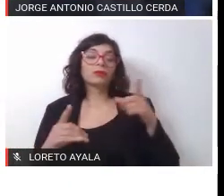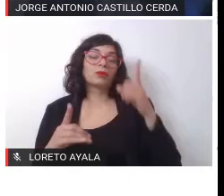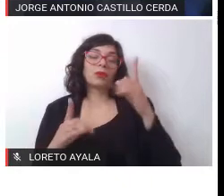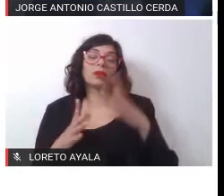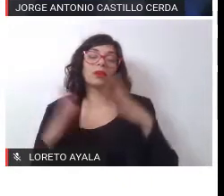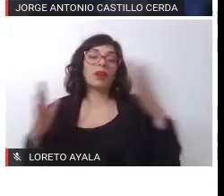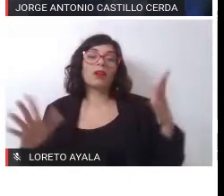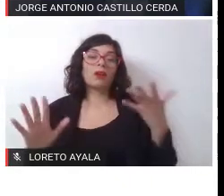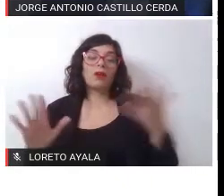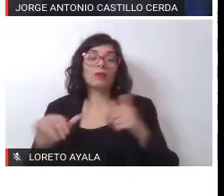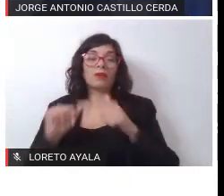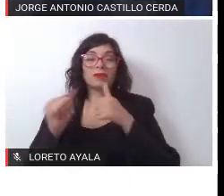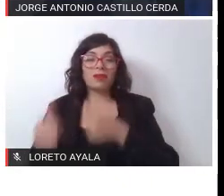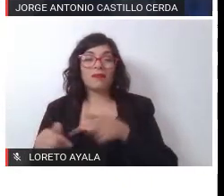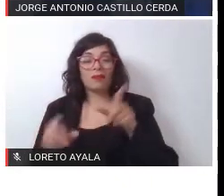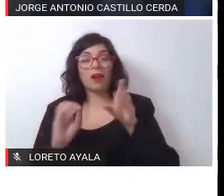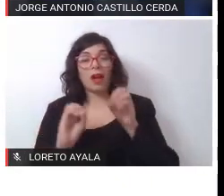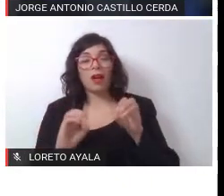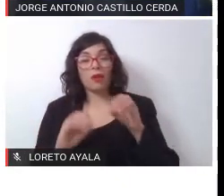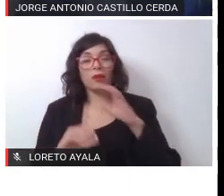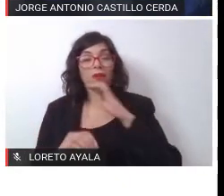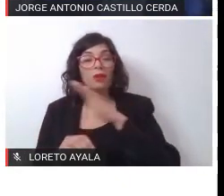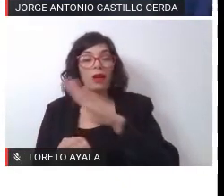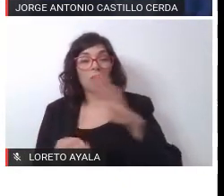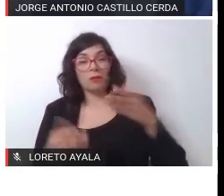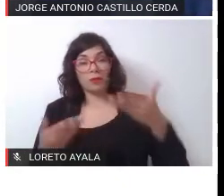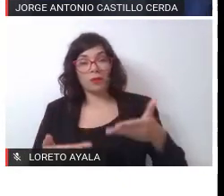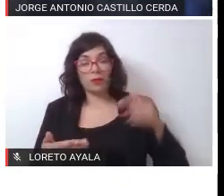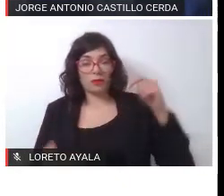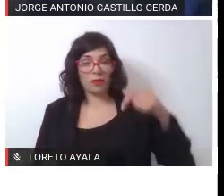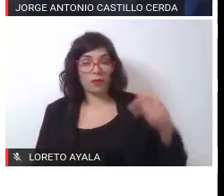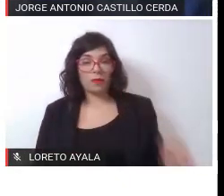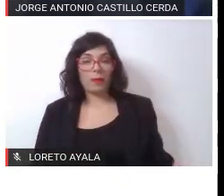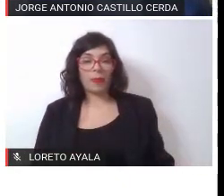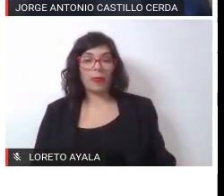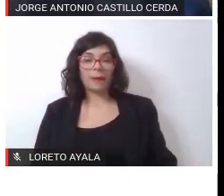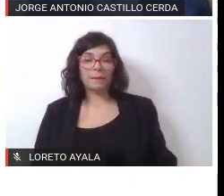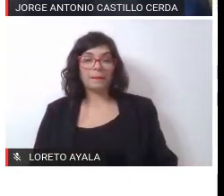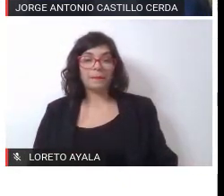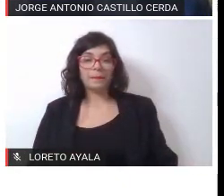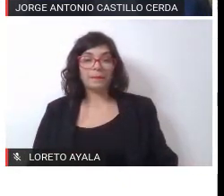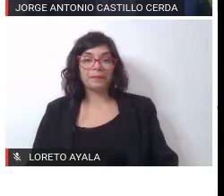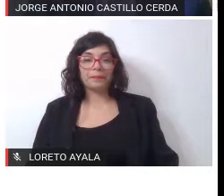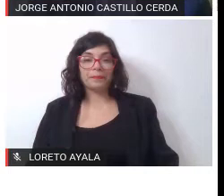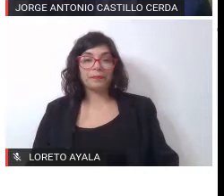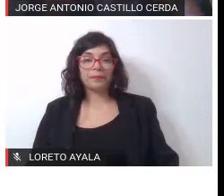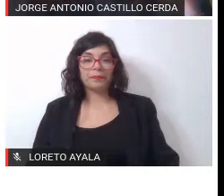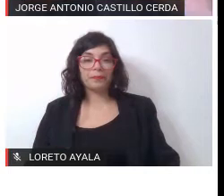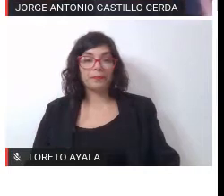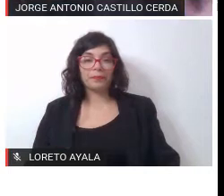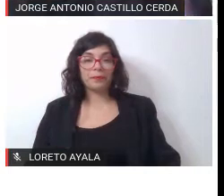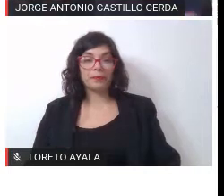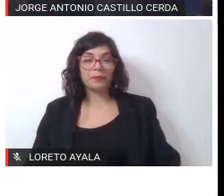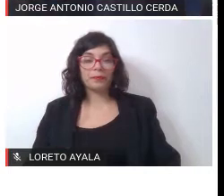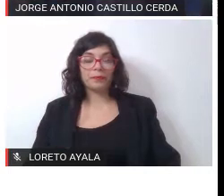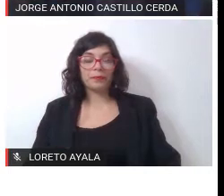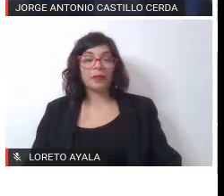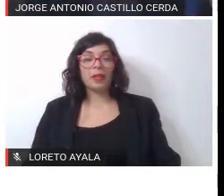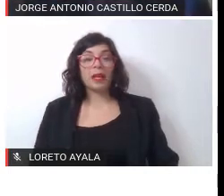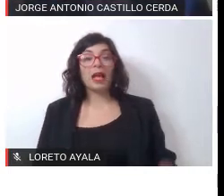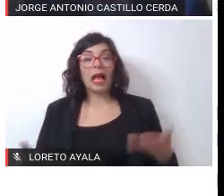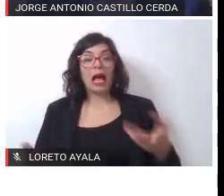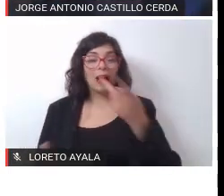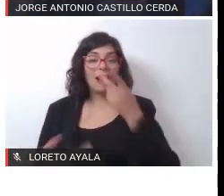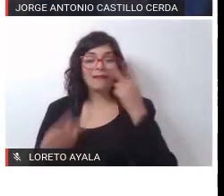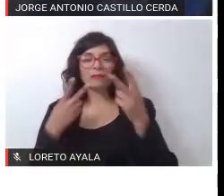desafíos de la educación rural hoy día. ¿Ya? Ahora veamos los datos de la población rural del país. Pues, entendámonos, metámonos